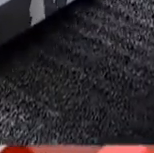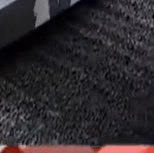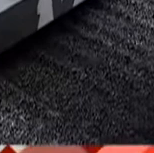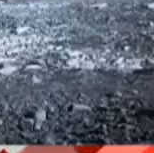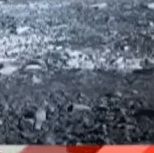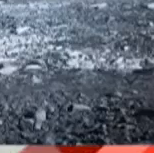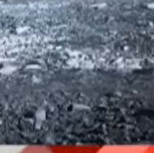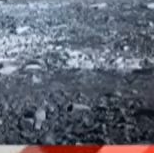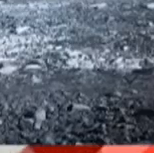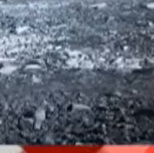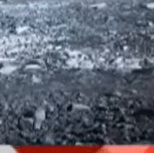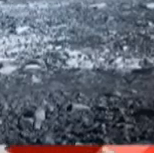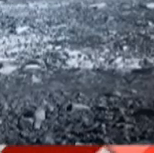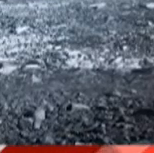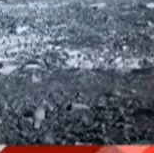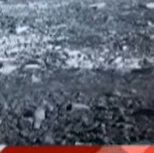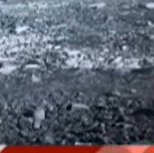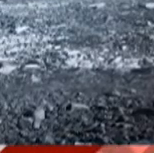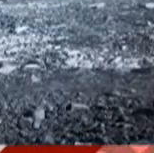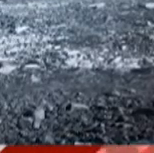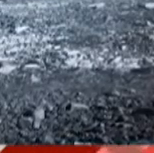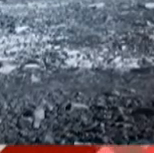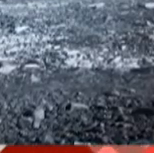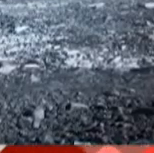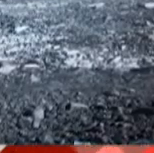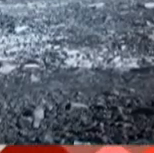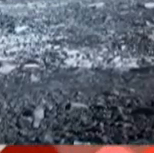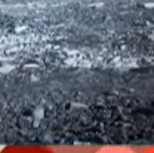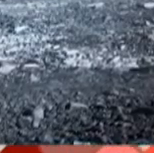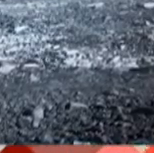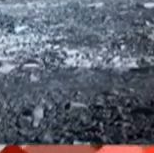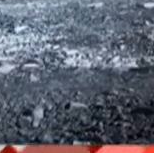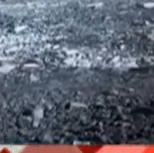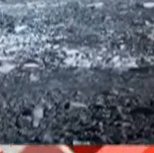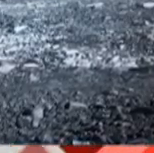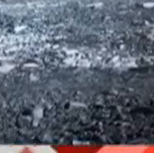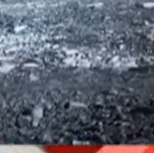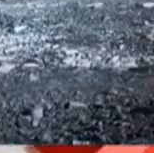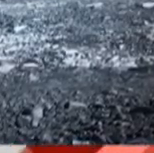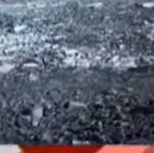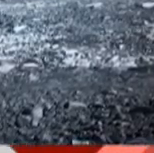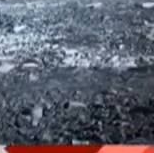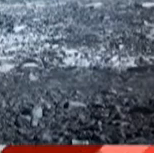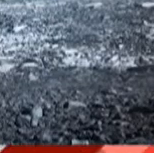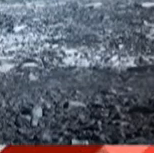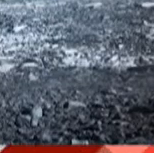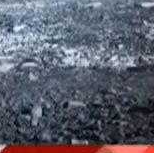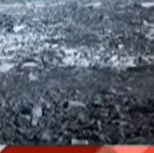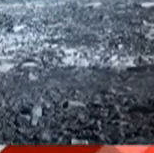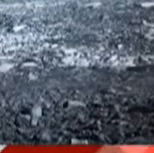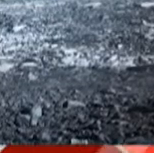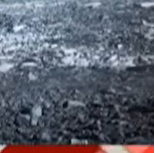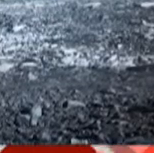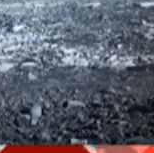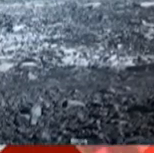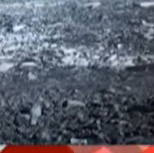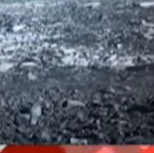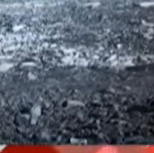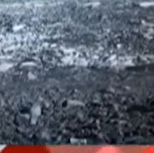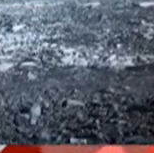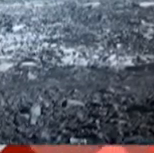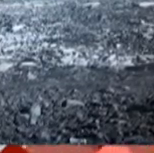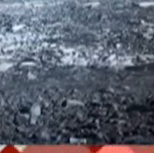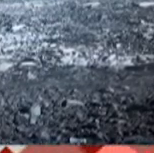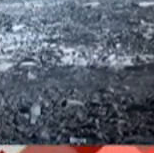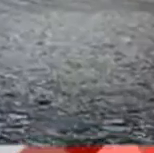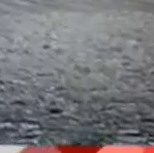2030. El proyecto Deep Space Gateway está liderado por la NASA y consiste en una estación espacial en la órbita de la Luna